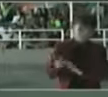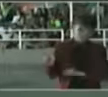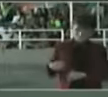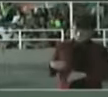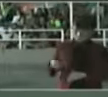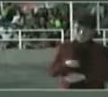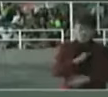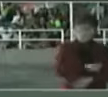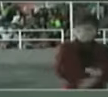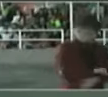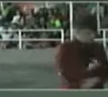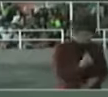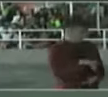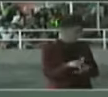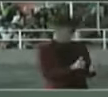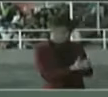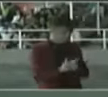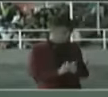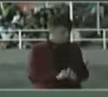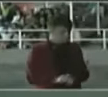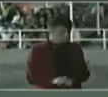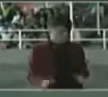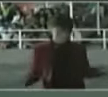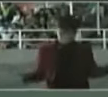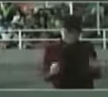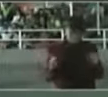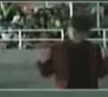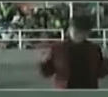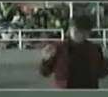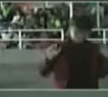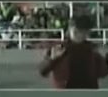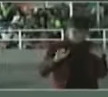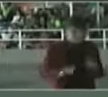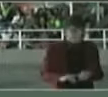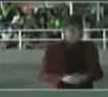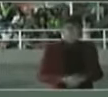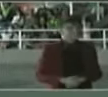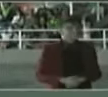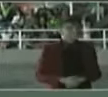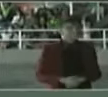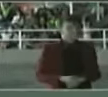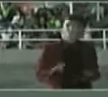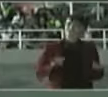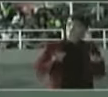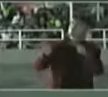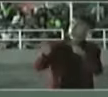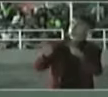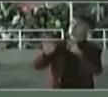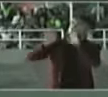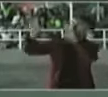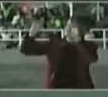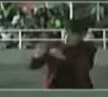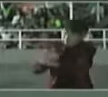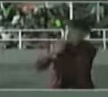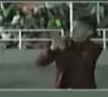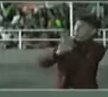que viniéramos. Todos los que estamos aquí hemos visto su gloria.